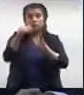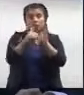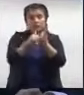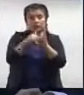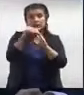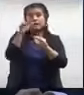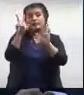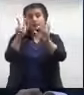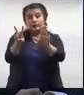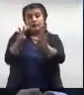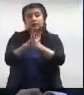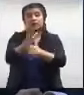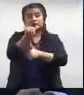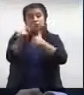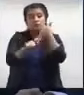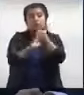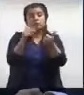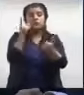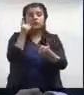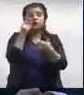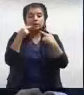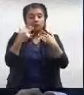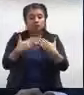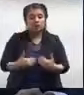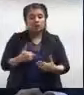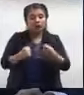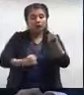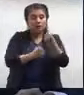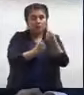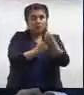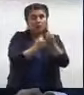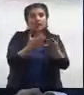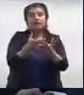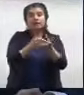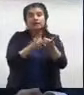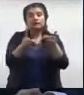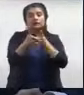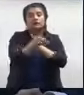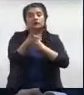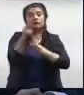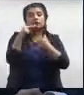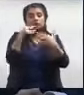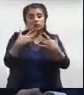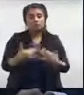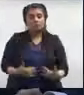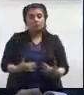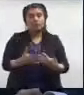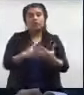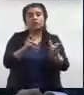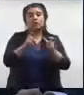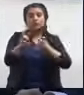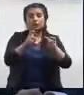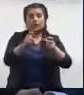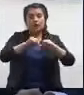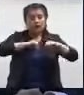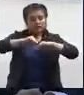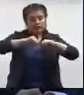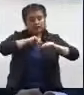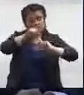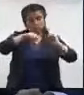635-2007. Subdirector de Recursos Humanos, apoyar a la Dirección de Recursos Humanos en la coordinación de las